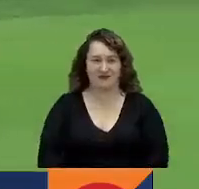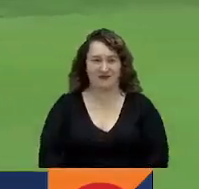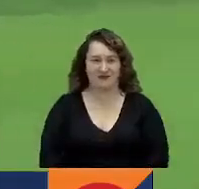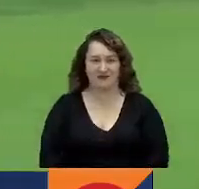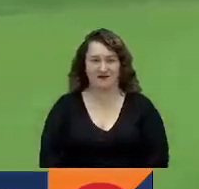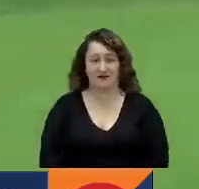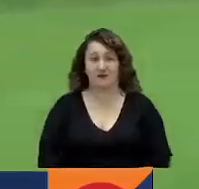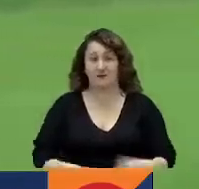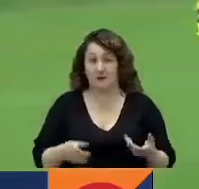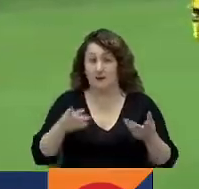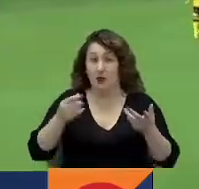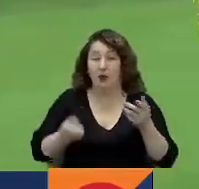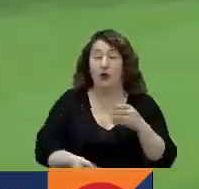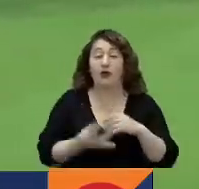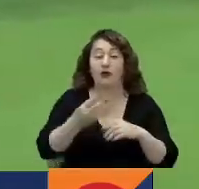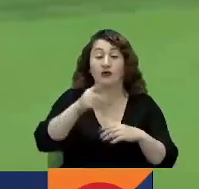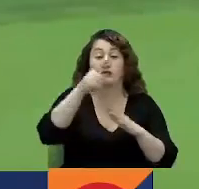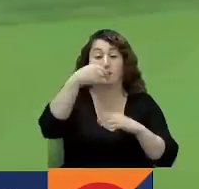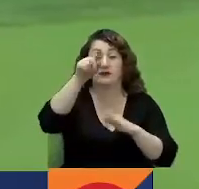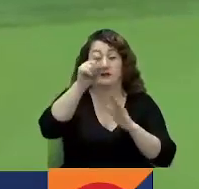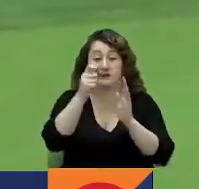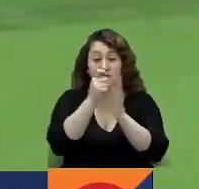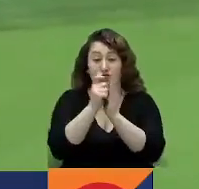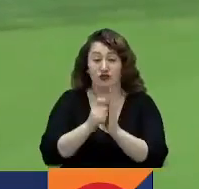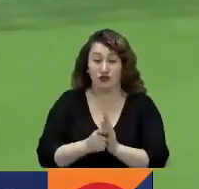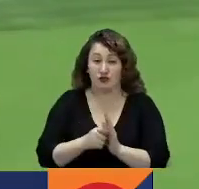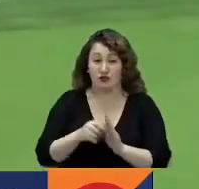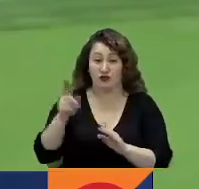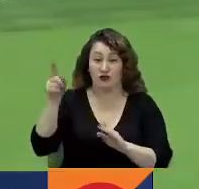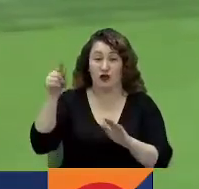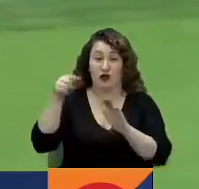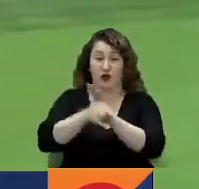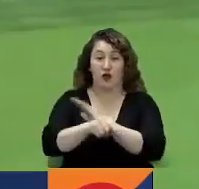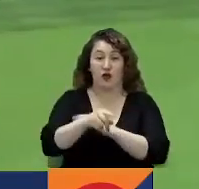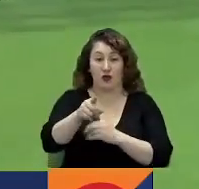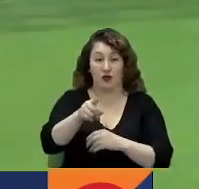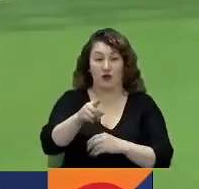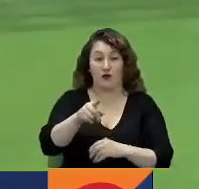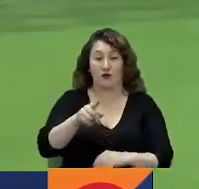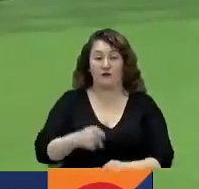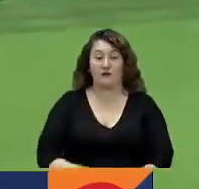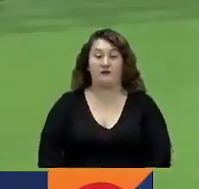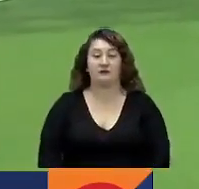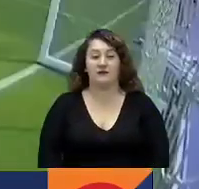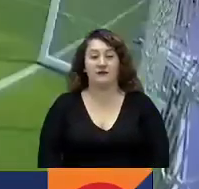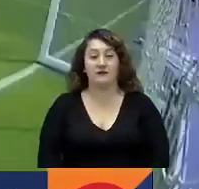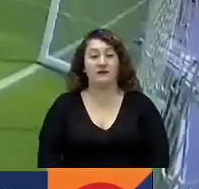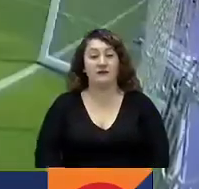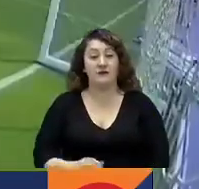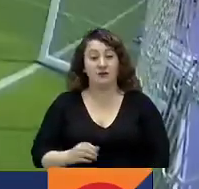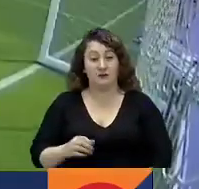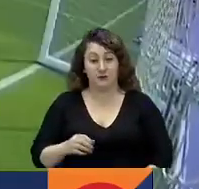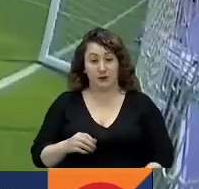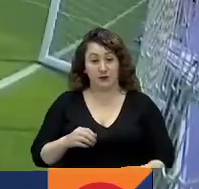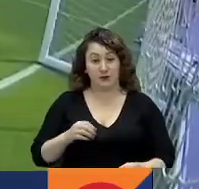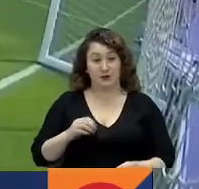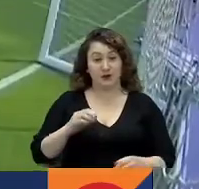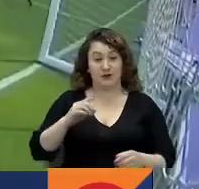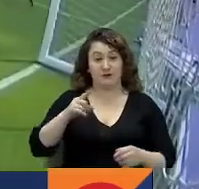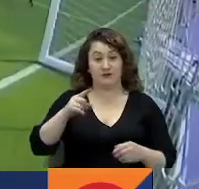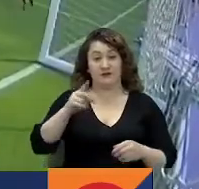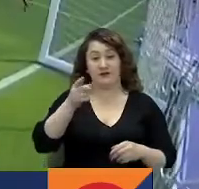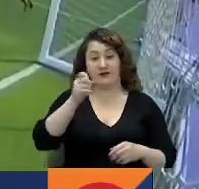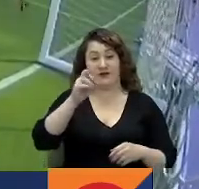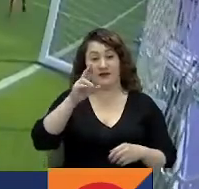El Escarlata llega a 16 puntos después de este centro de Darwin Quintero. Cabezazo de Facundo Suárez, floja respuesta de Chunga. Ramos que intenta, la pelota le queda a